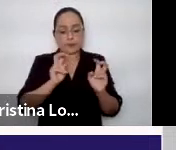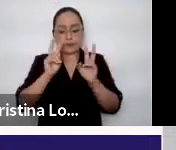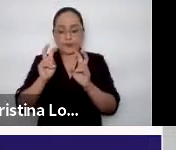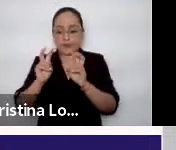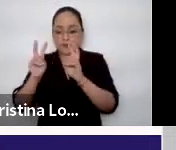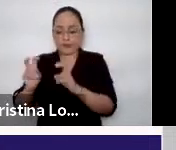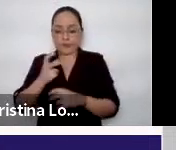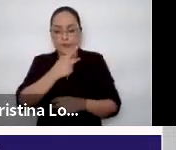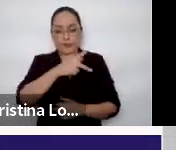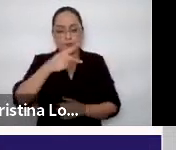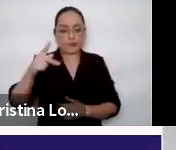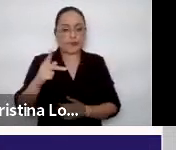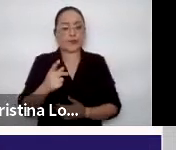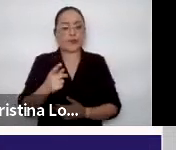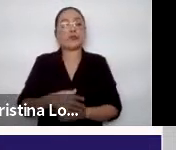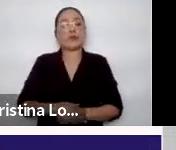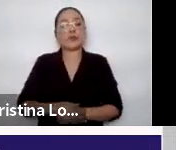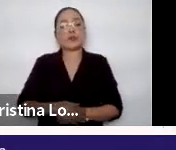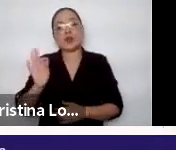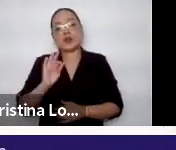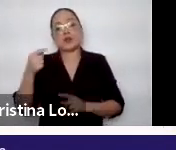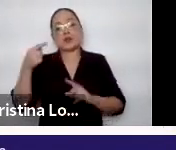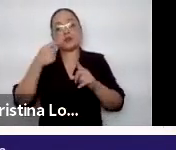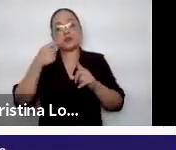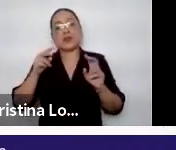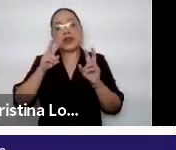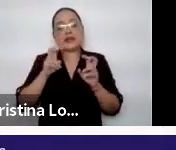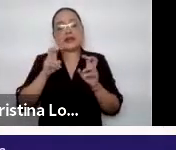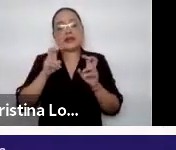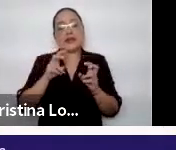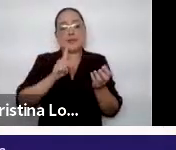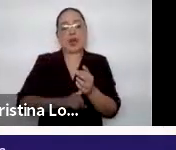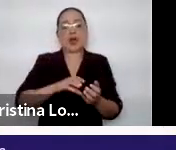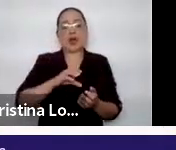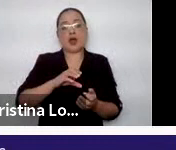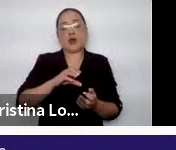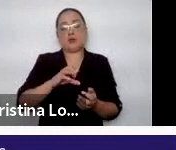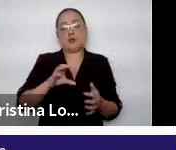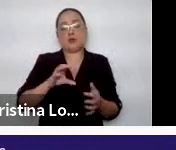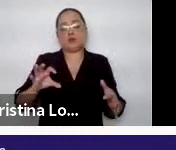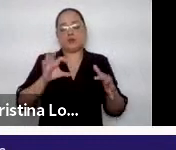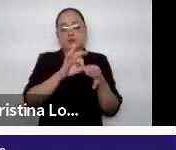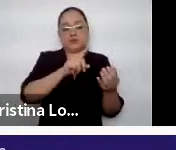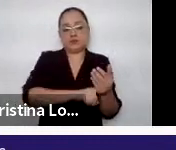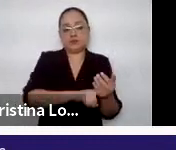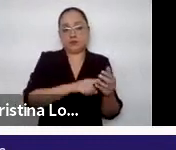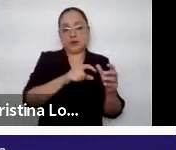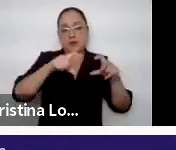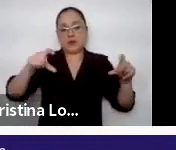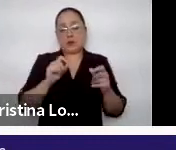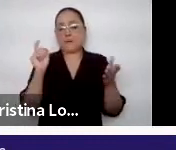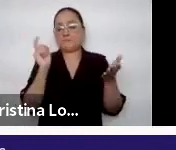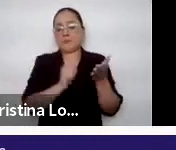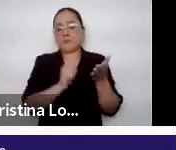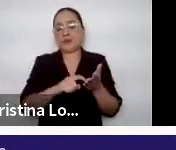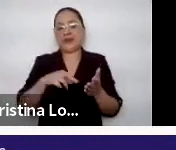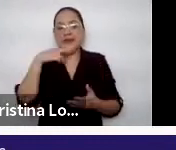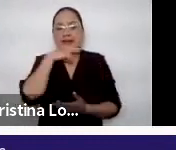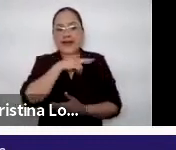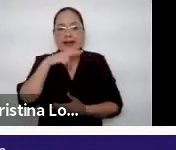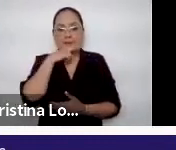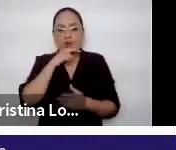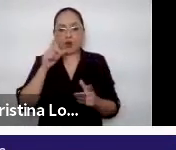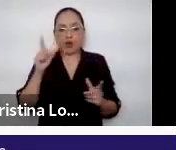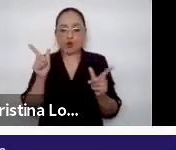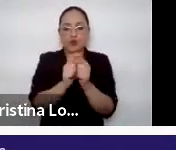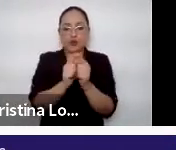ver todos aquellos relacionados con conflictos competenciales. Le damos un clic y vean, en una forma muy rápida, a través de